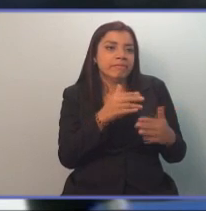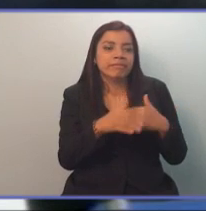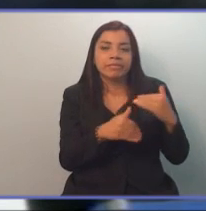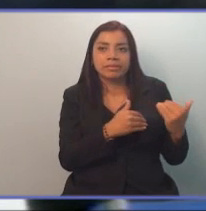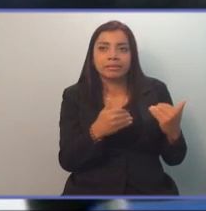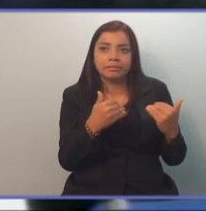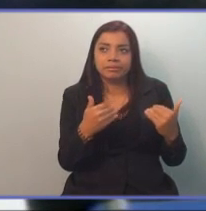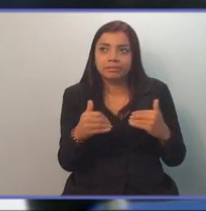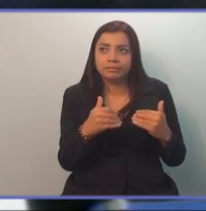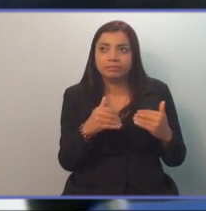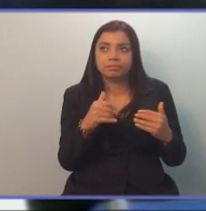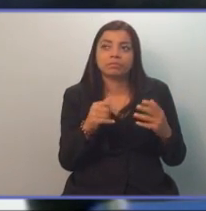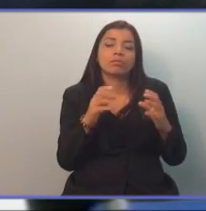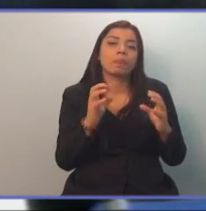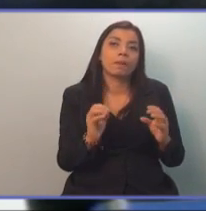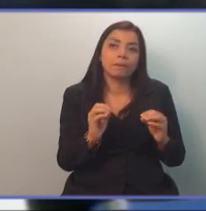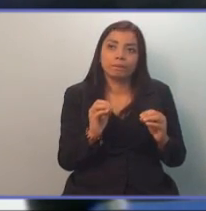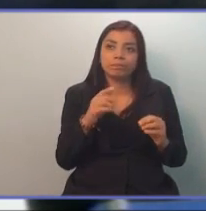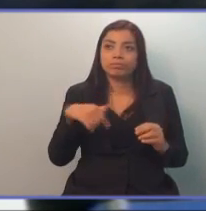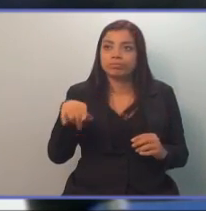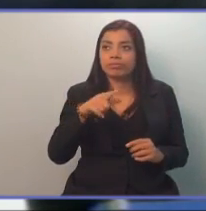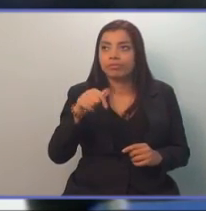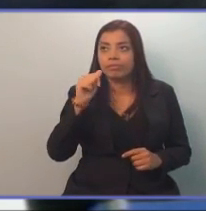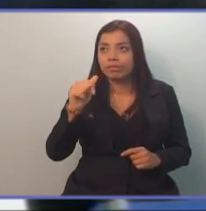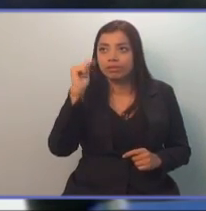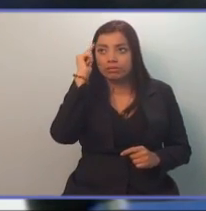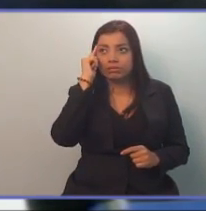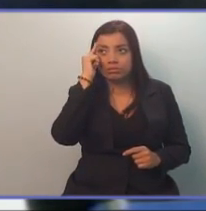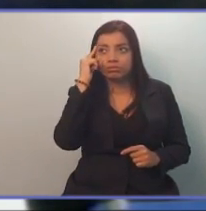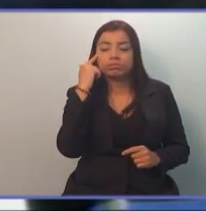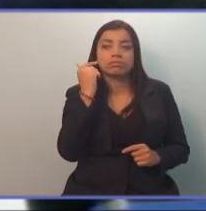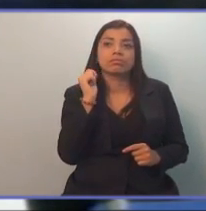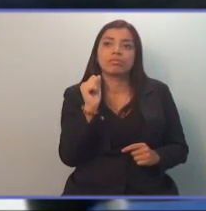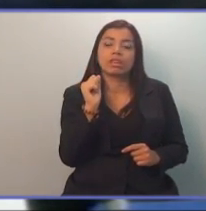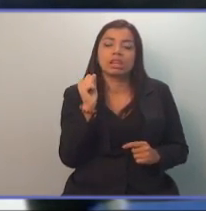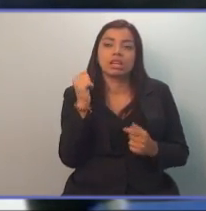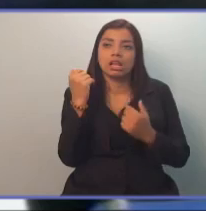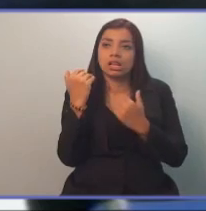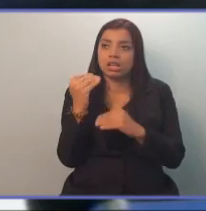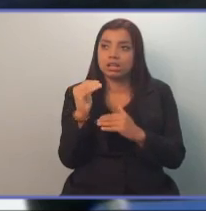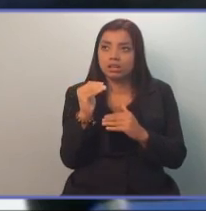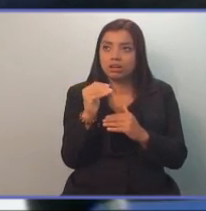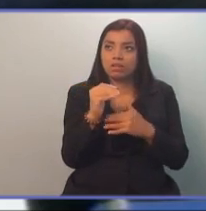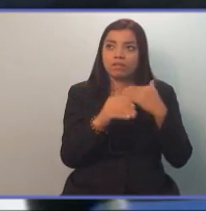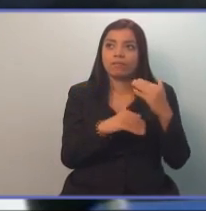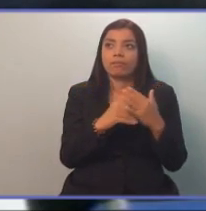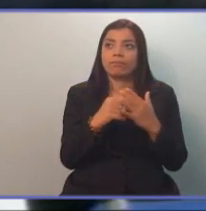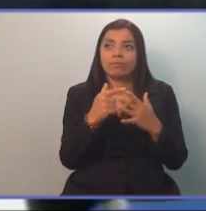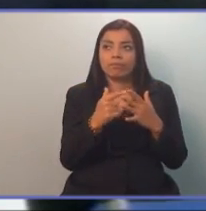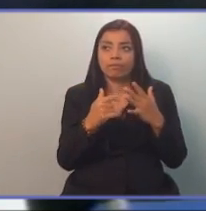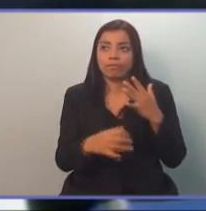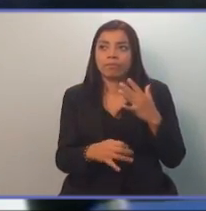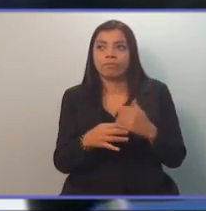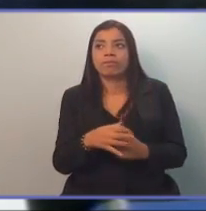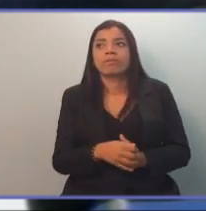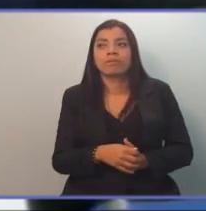Sala o considera usted que extralimitó sus funciones al restringir las atribuciones legislativas?